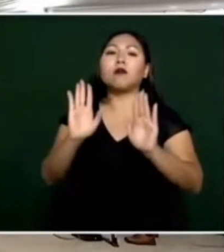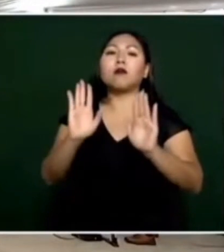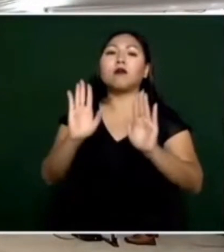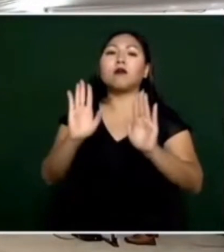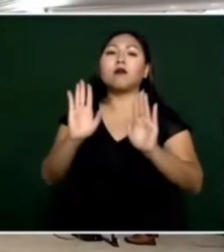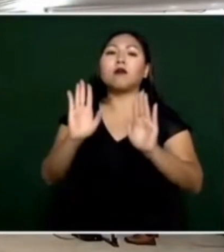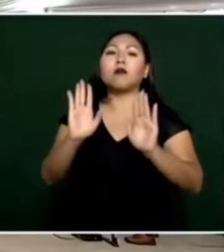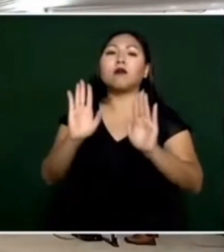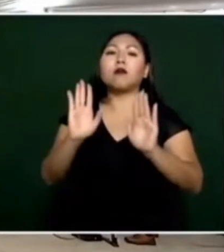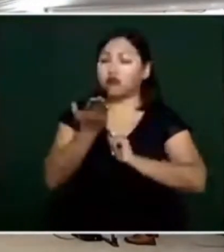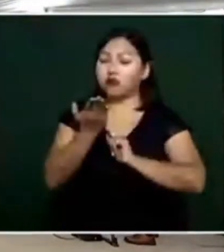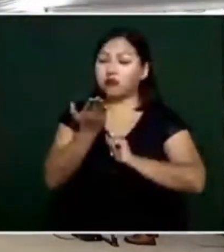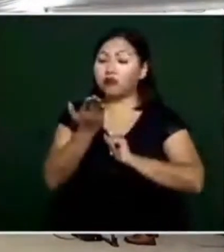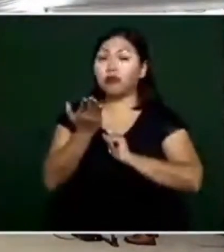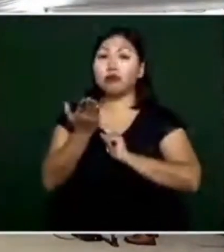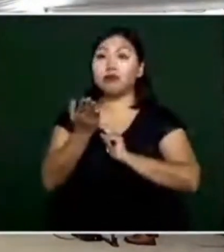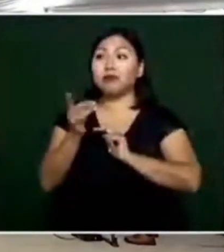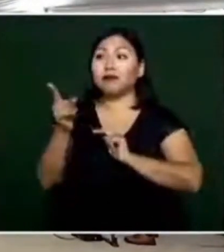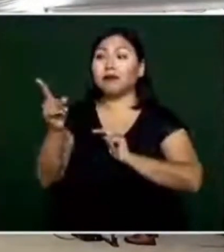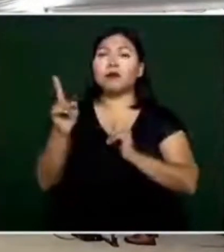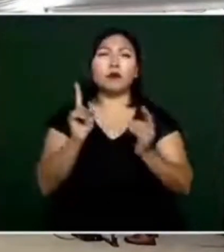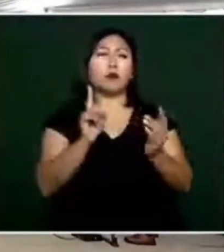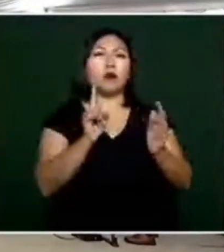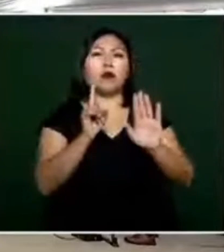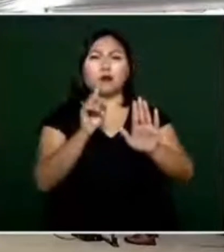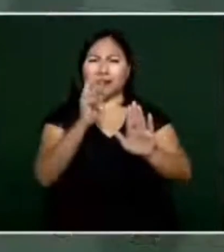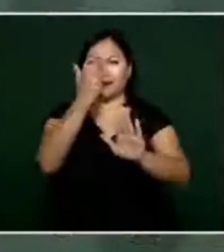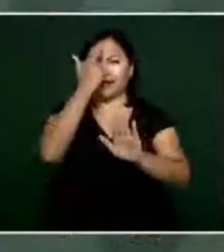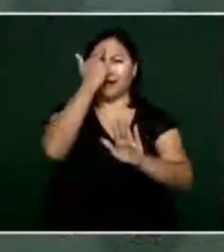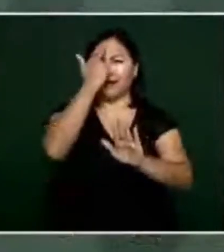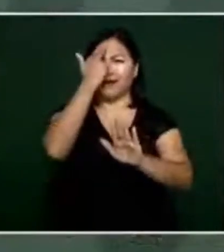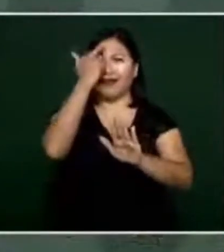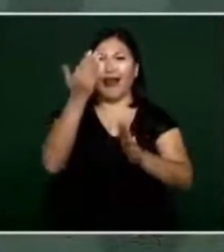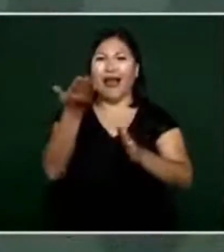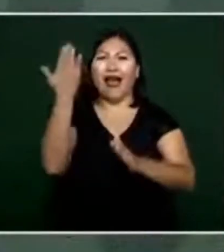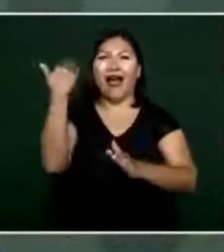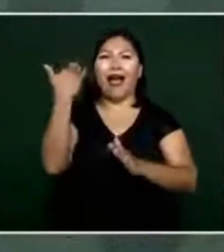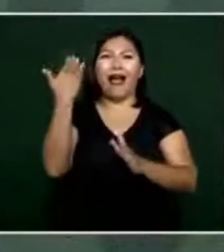Los amparos para que no se distribuyeran los libros